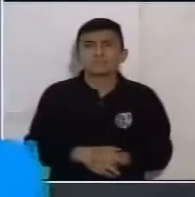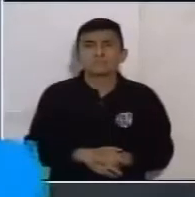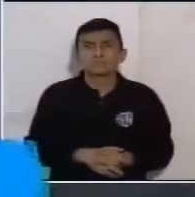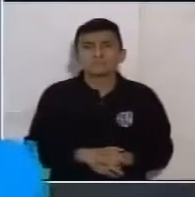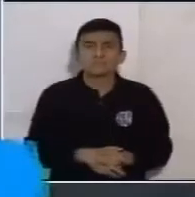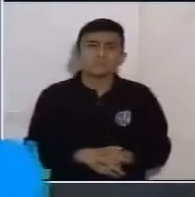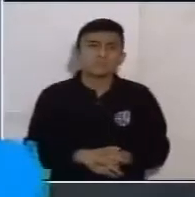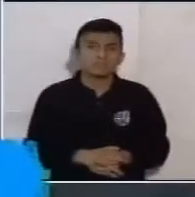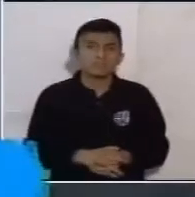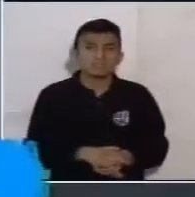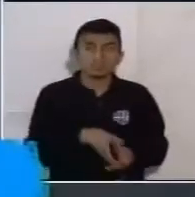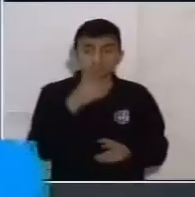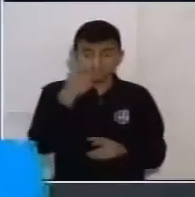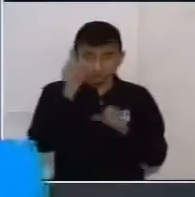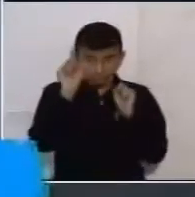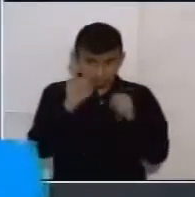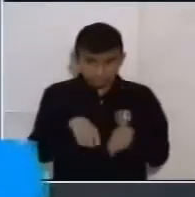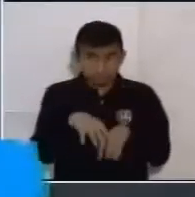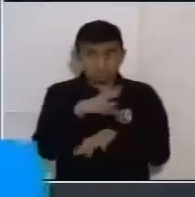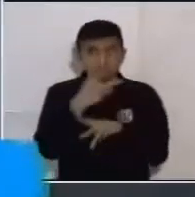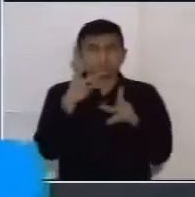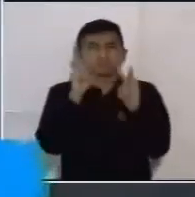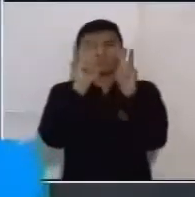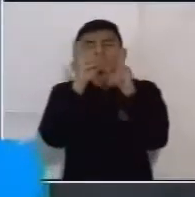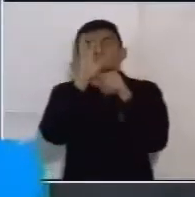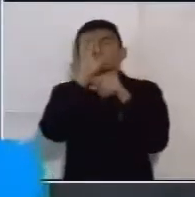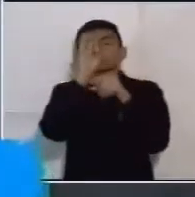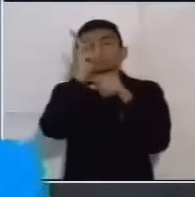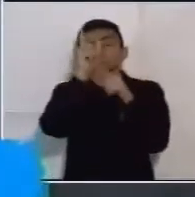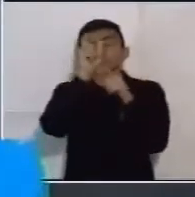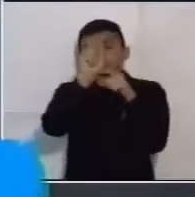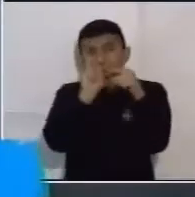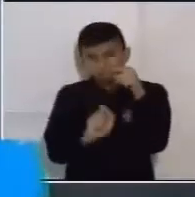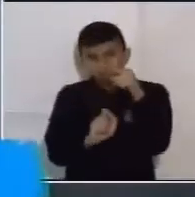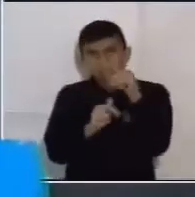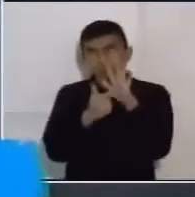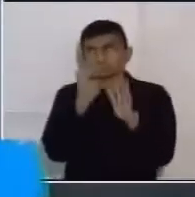división, porque ese 2 divide a cada uno.